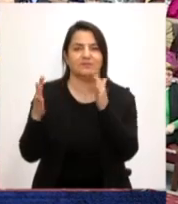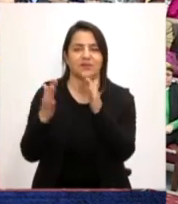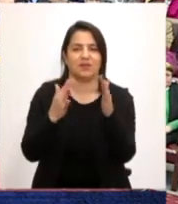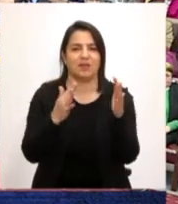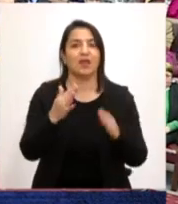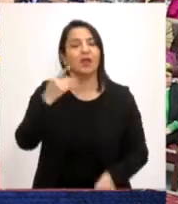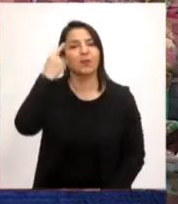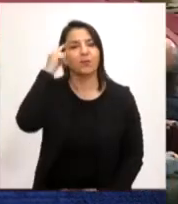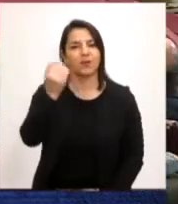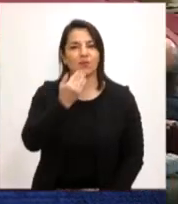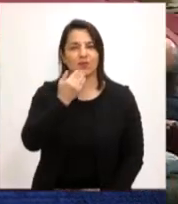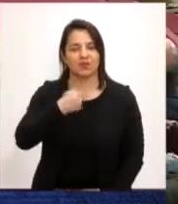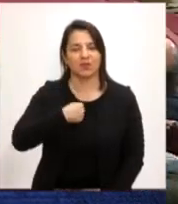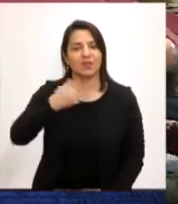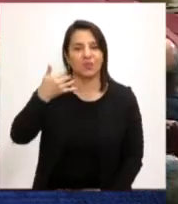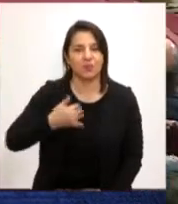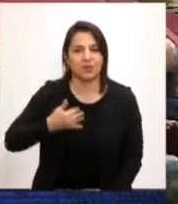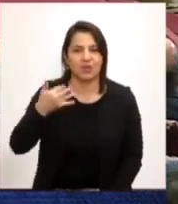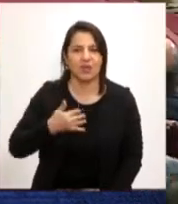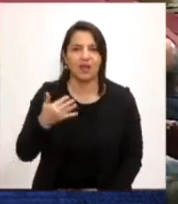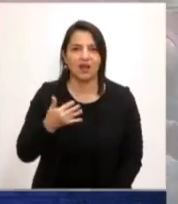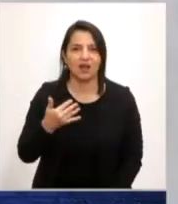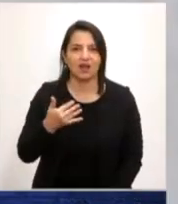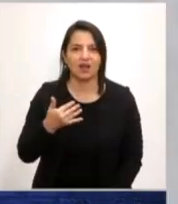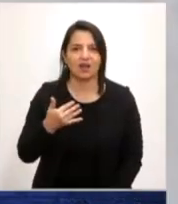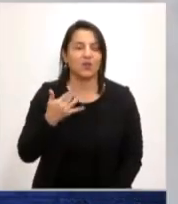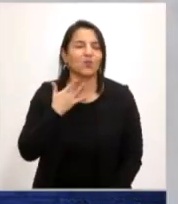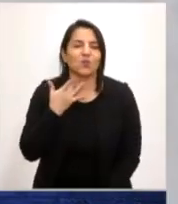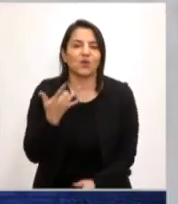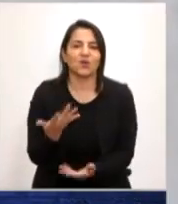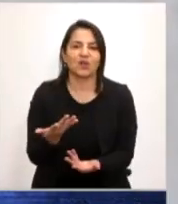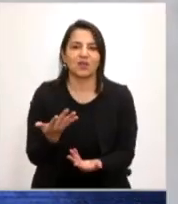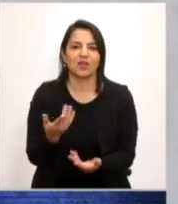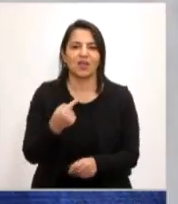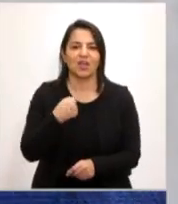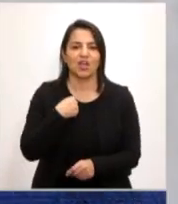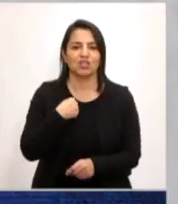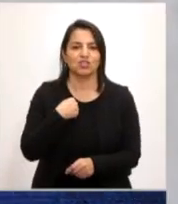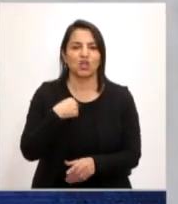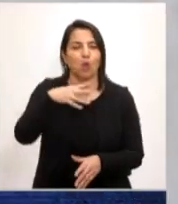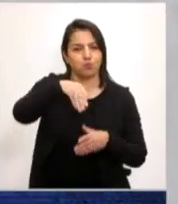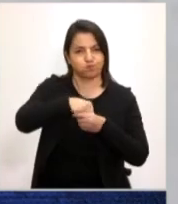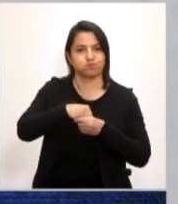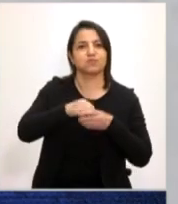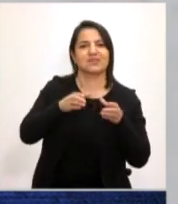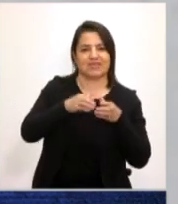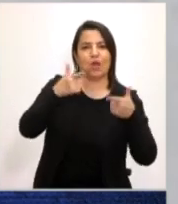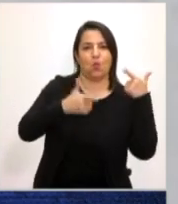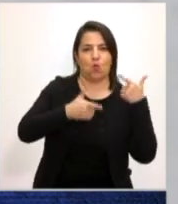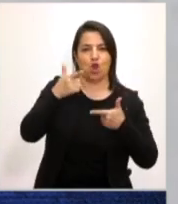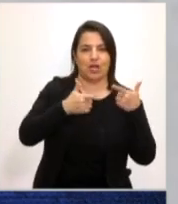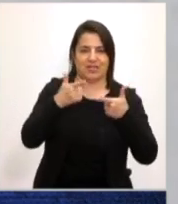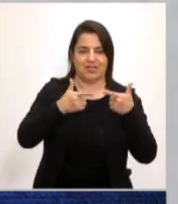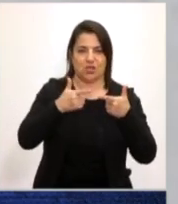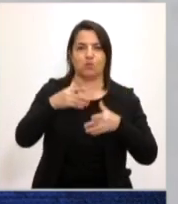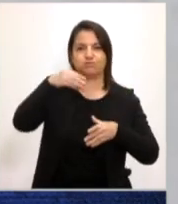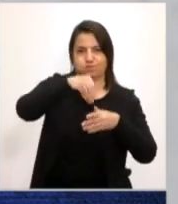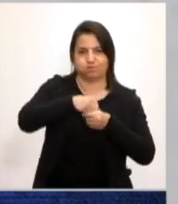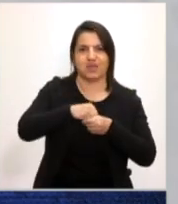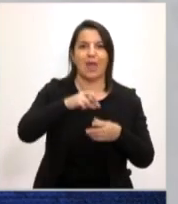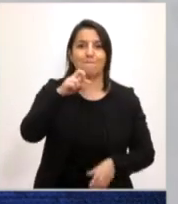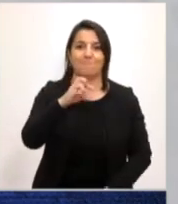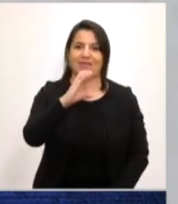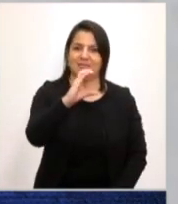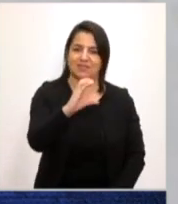Pero también me es importante porque tengo una militancia política en el Partido Comunista, ya que